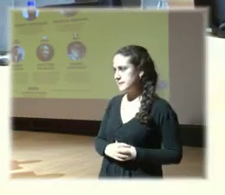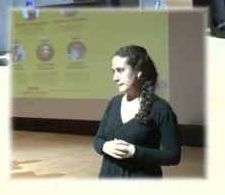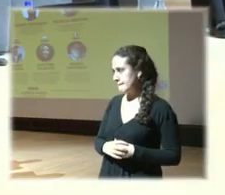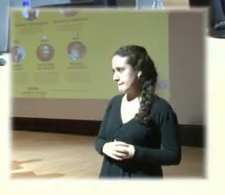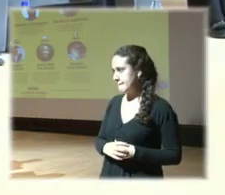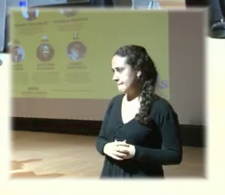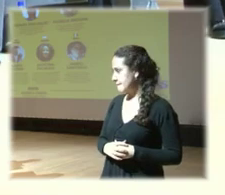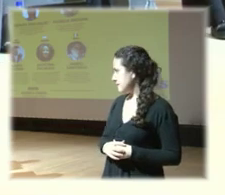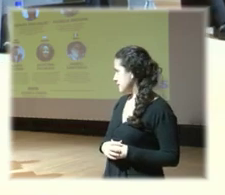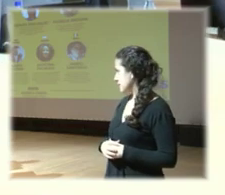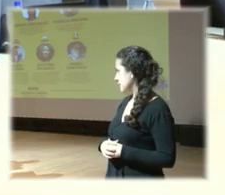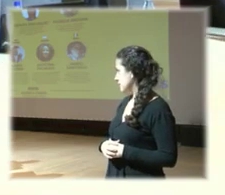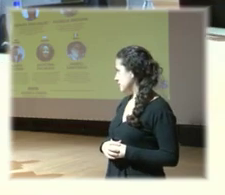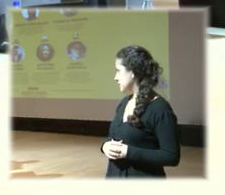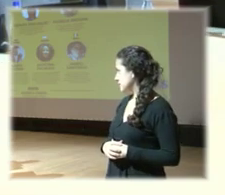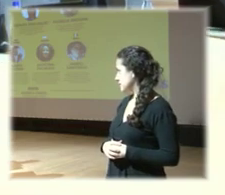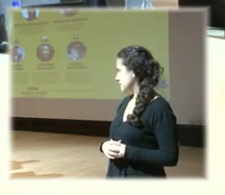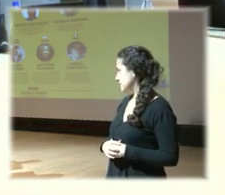¿Prendió? Sí.